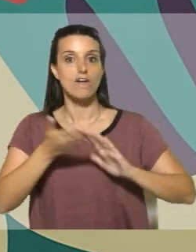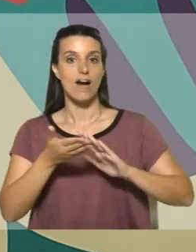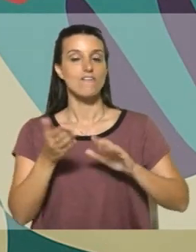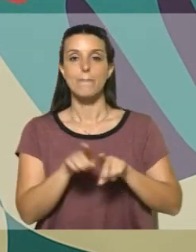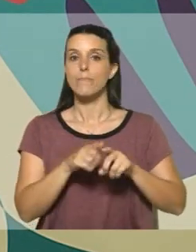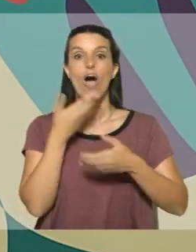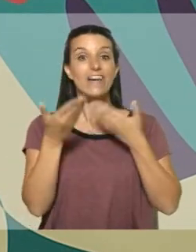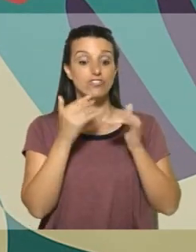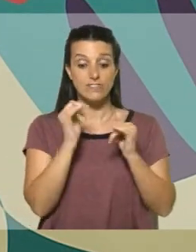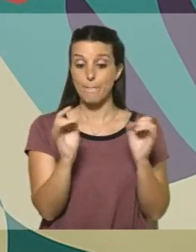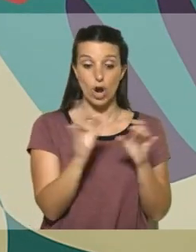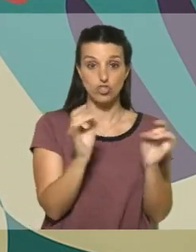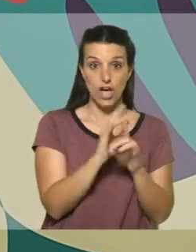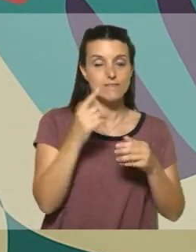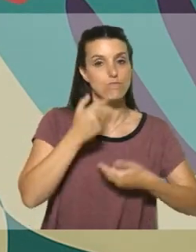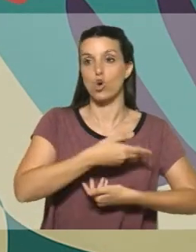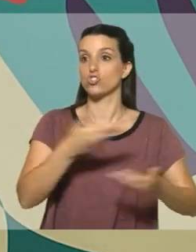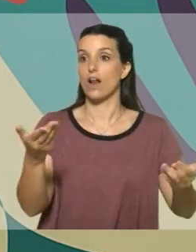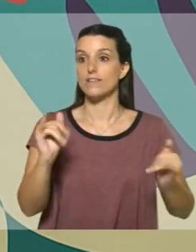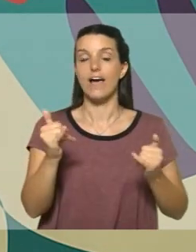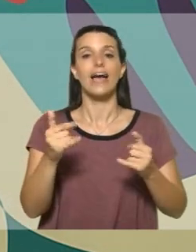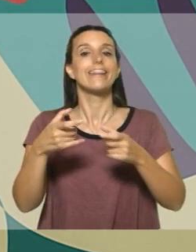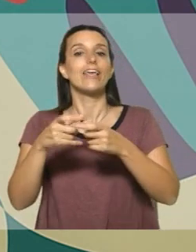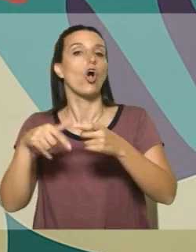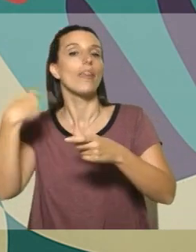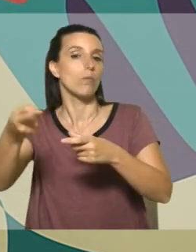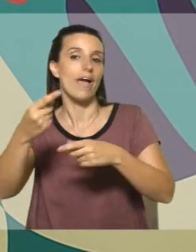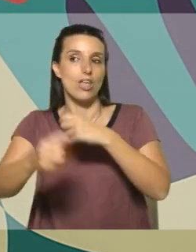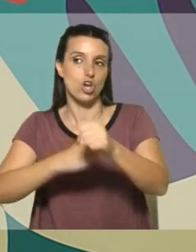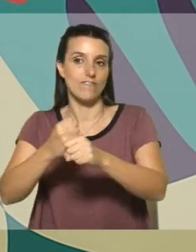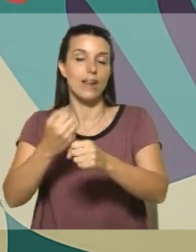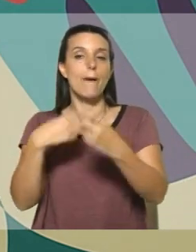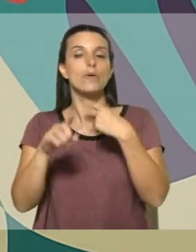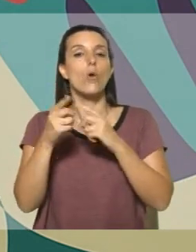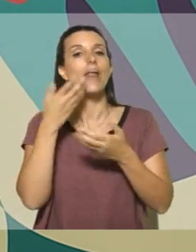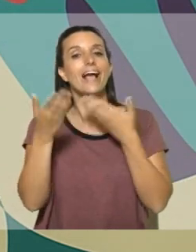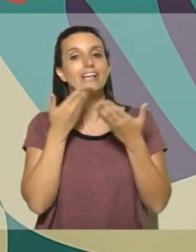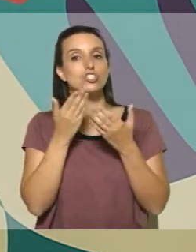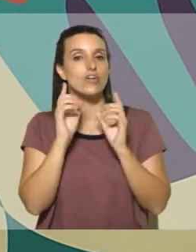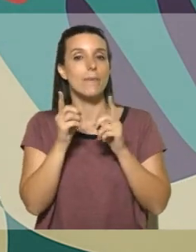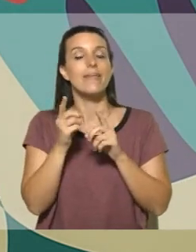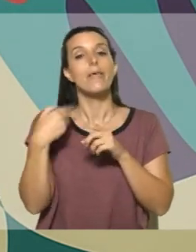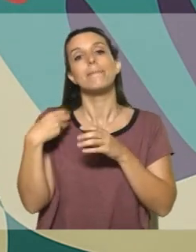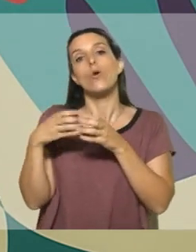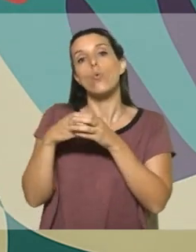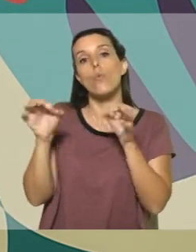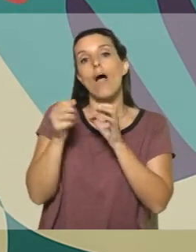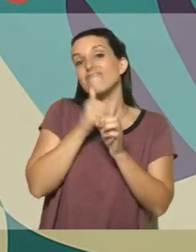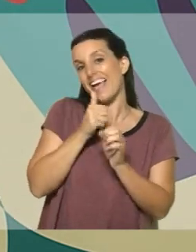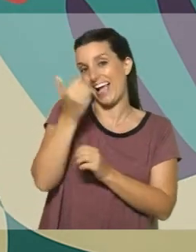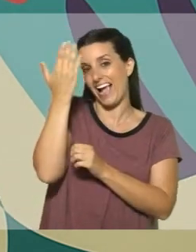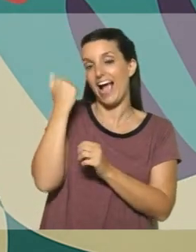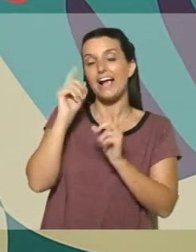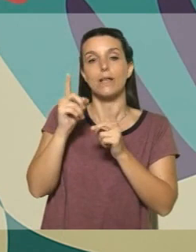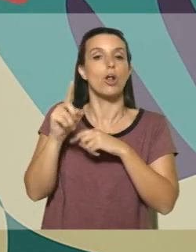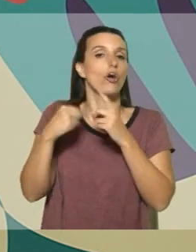con estas canciones, ya anticipando, claro, lo que se viene en el disco. El adelanto. Y haciendo también alguna canción de Ruth Mood, que es mi antigua banda, versionando. Y también haciendo